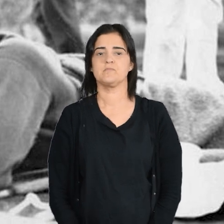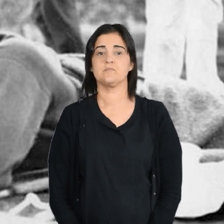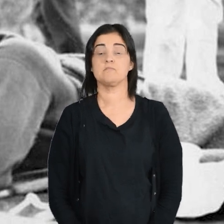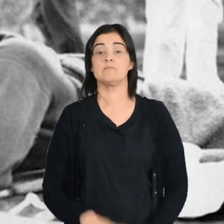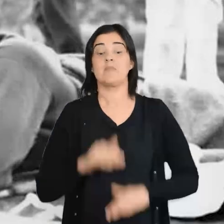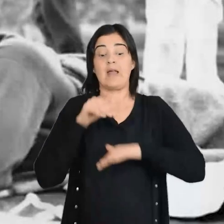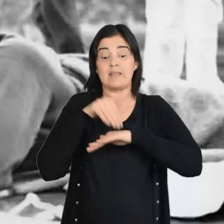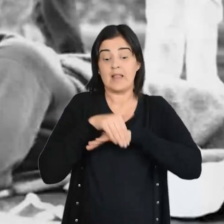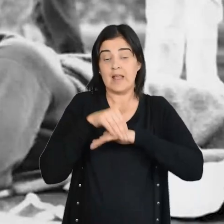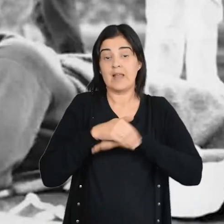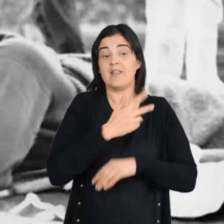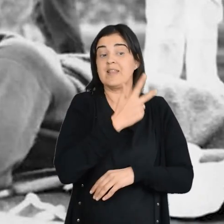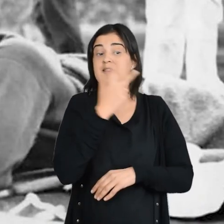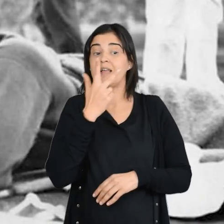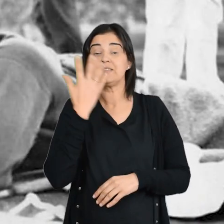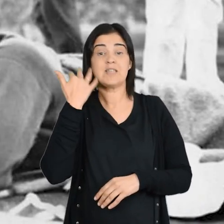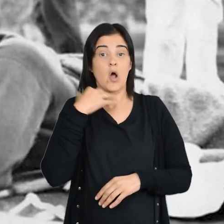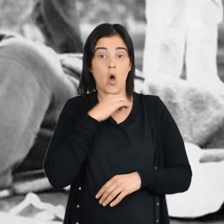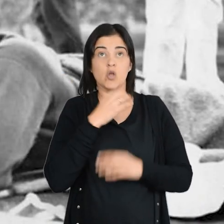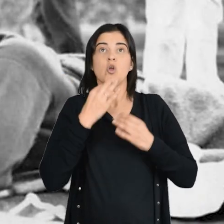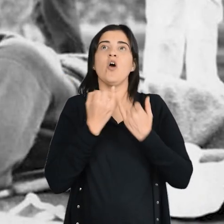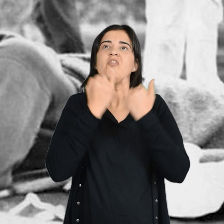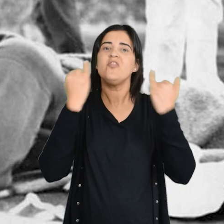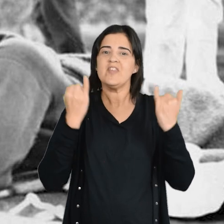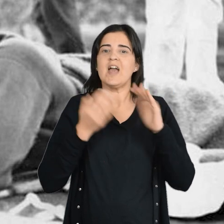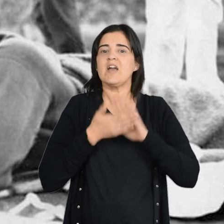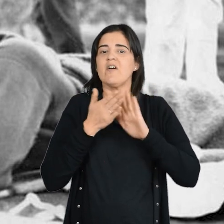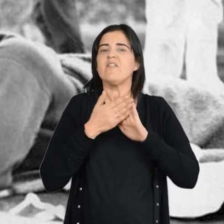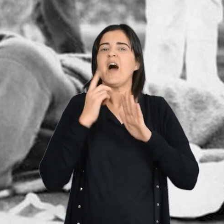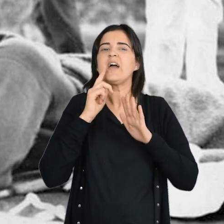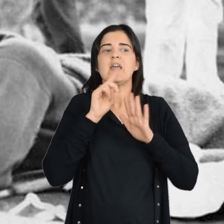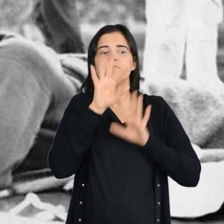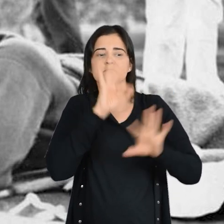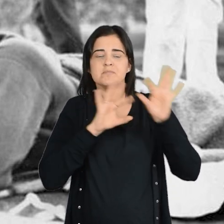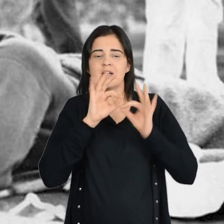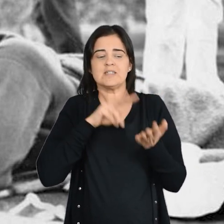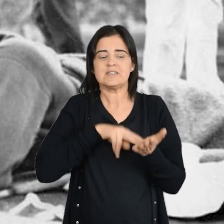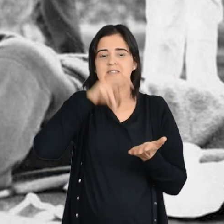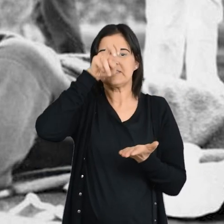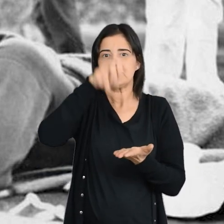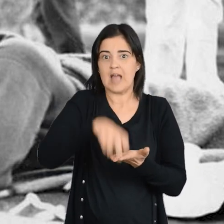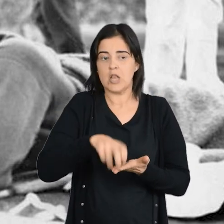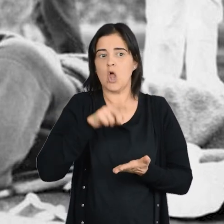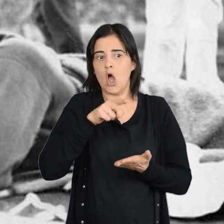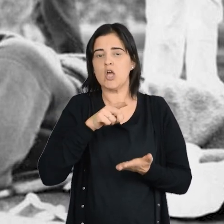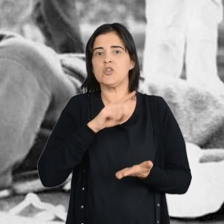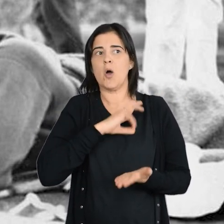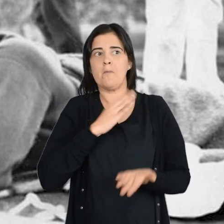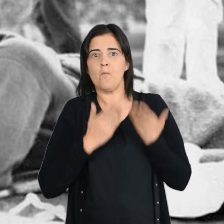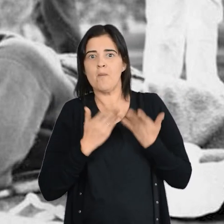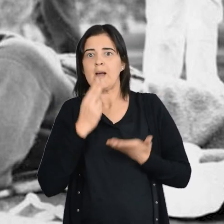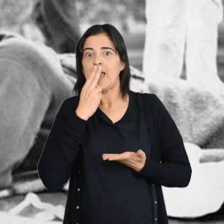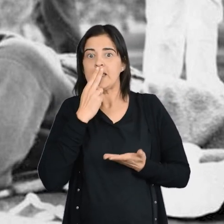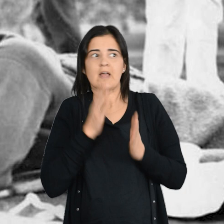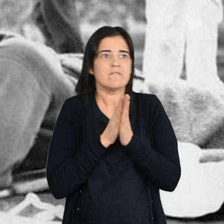cae la tarde del 3 de agosto día de clasificación para la prueba de salto en longitud una de las pruebas más esperadas